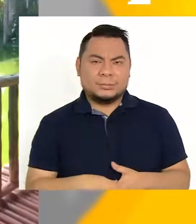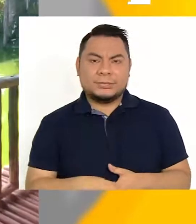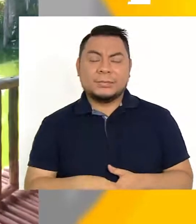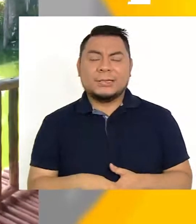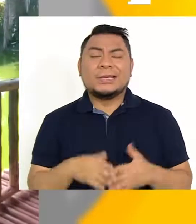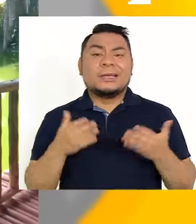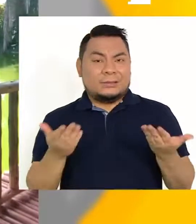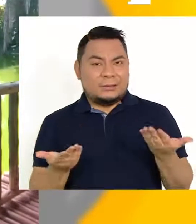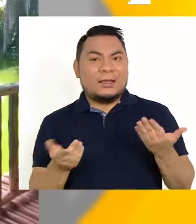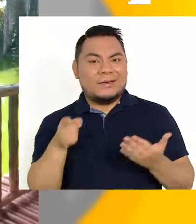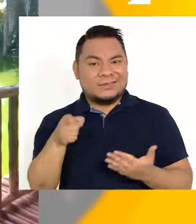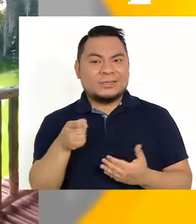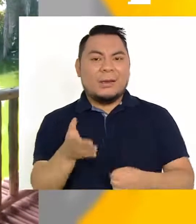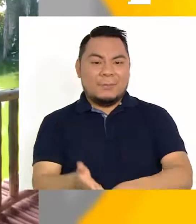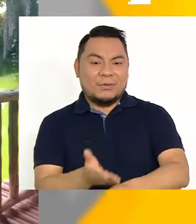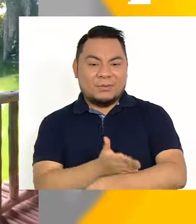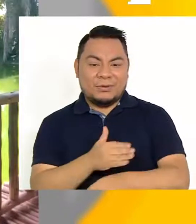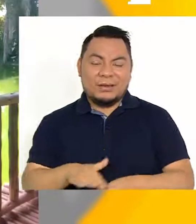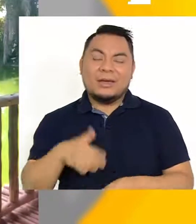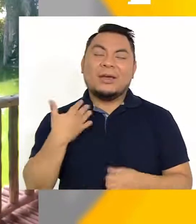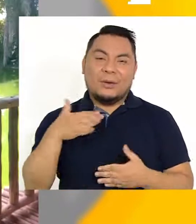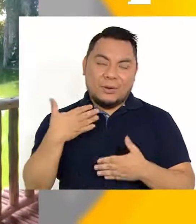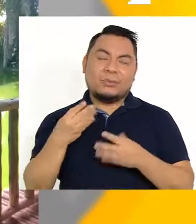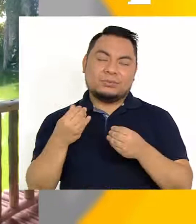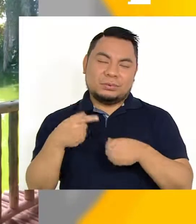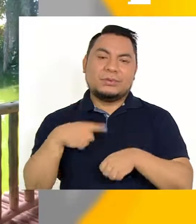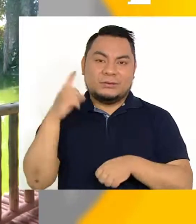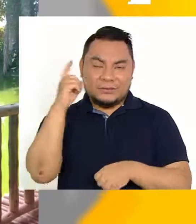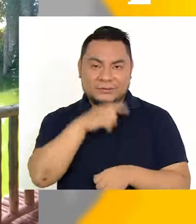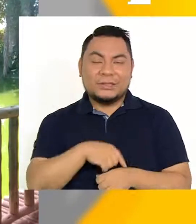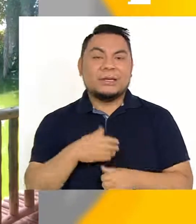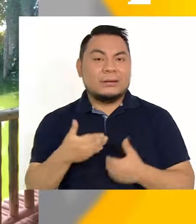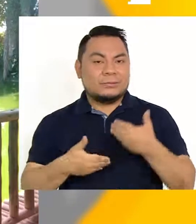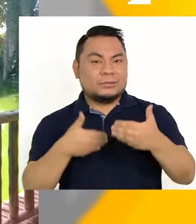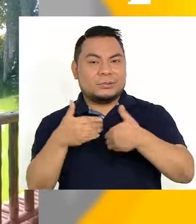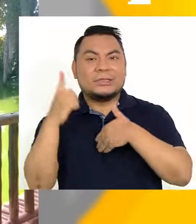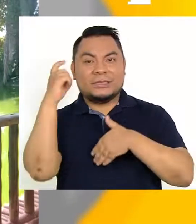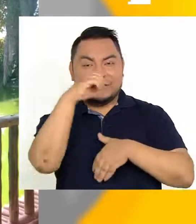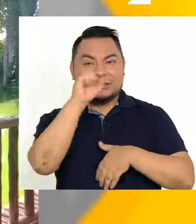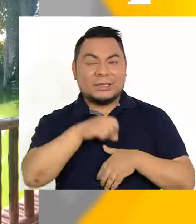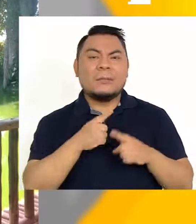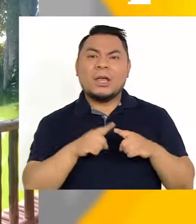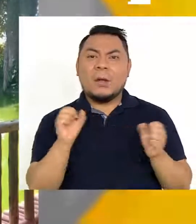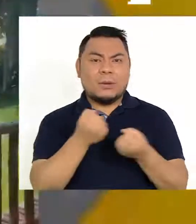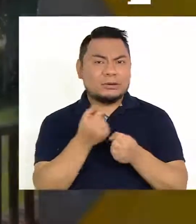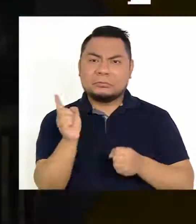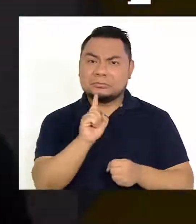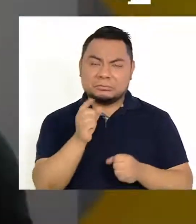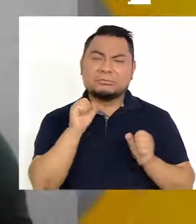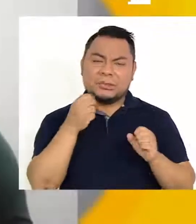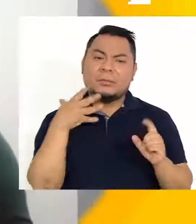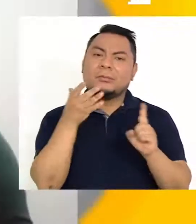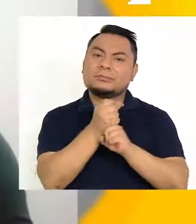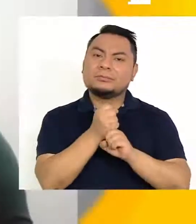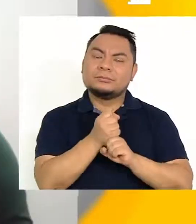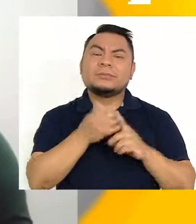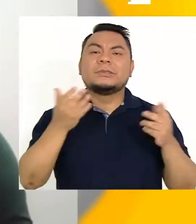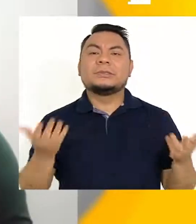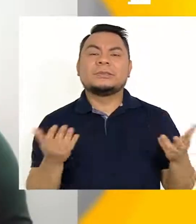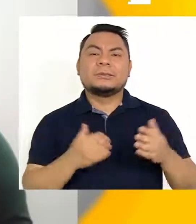es cierto, el proceso es largo, el camino es difícil, pero no es imposible.